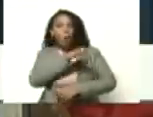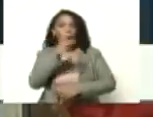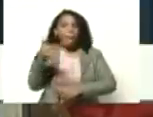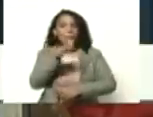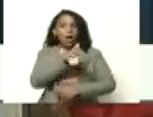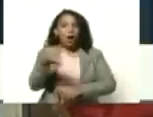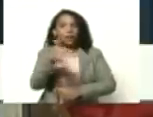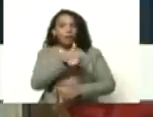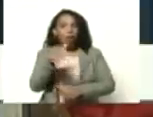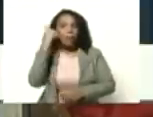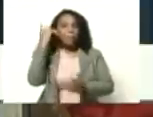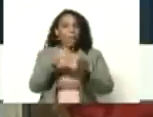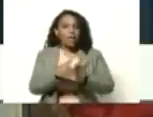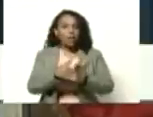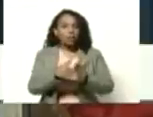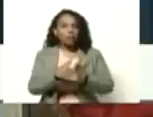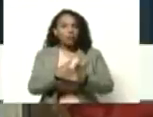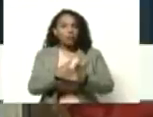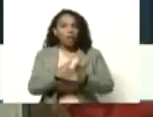de